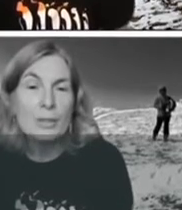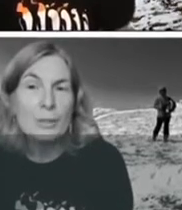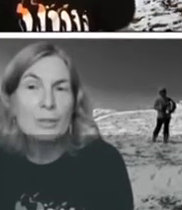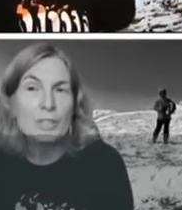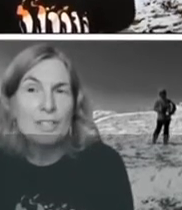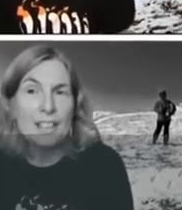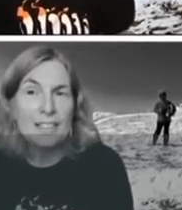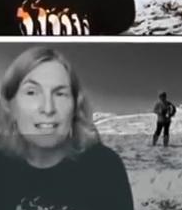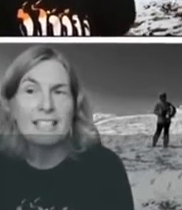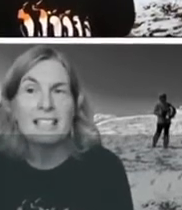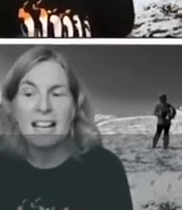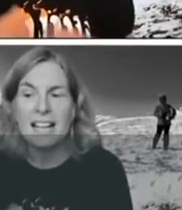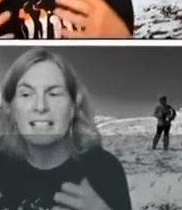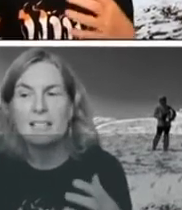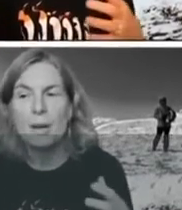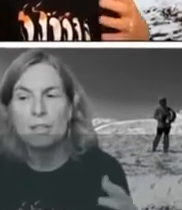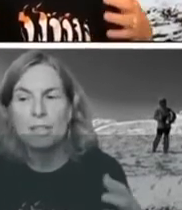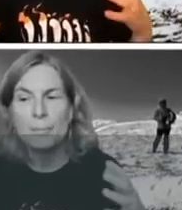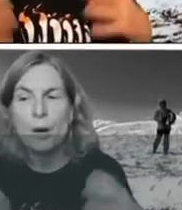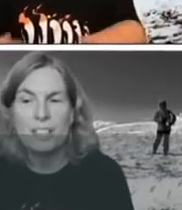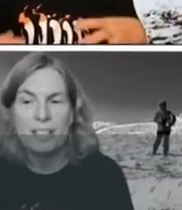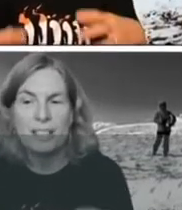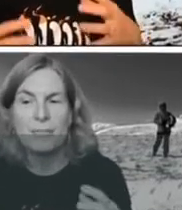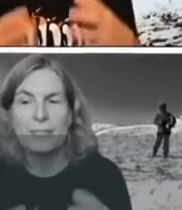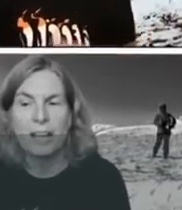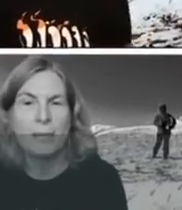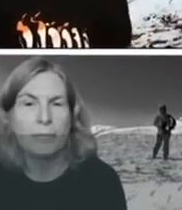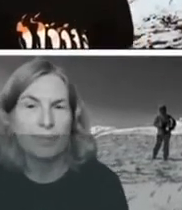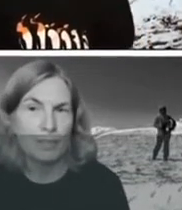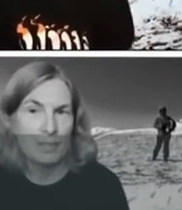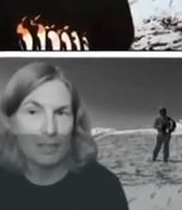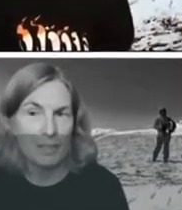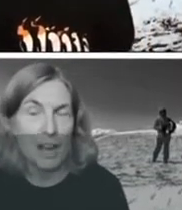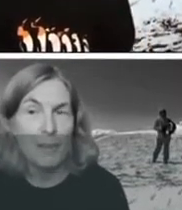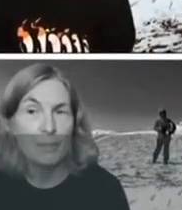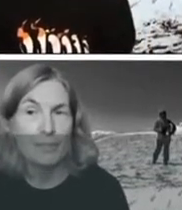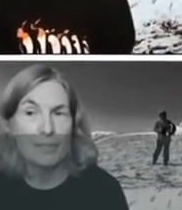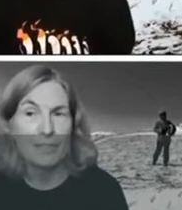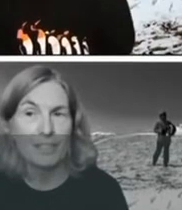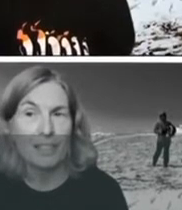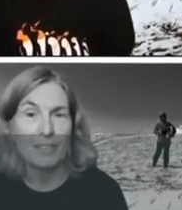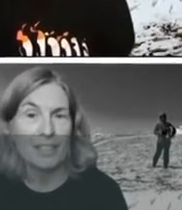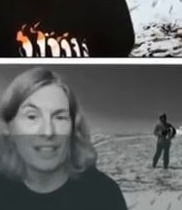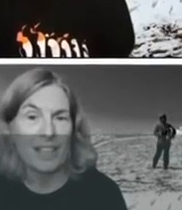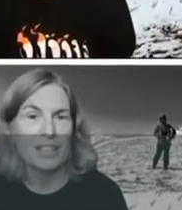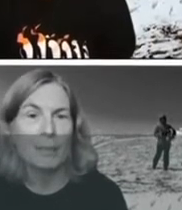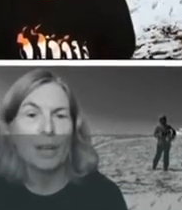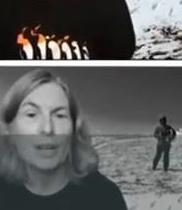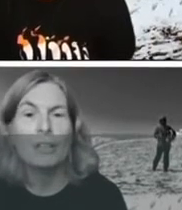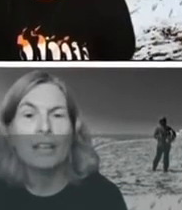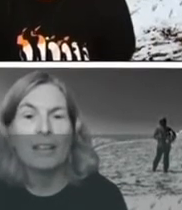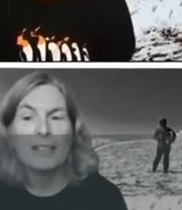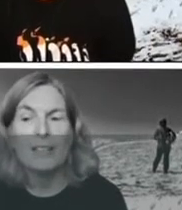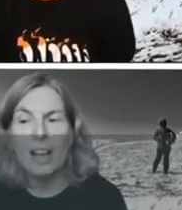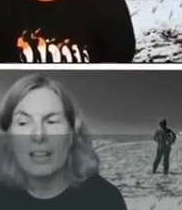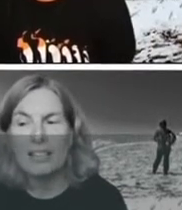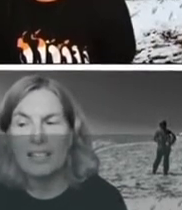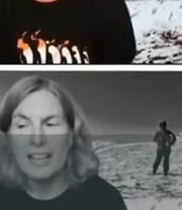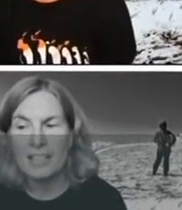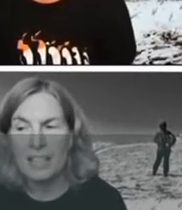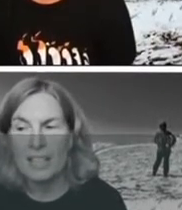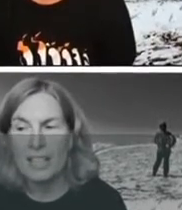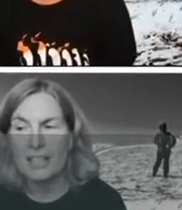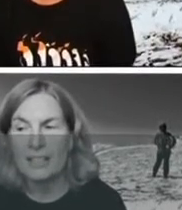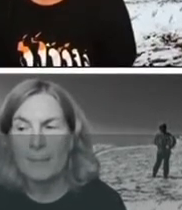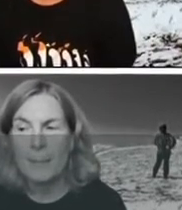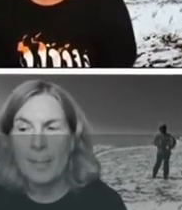de viento norte-sur. Podemos decir por los núcleos de hielo que ese es el tipo más positivo de modo anular del sur durante